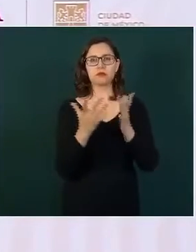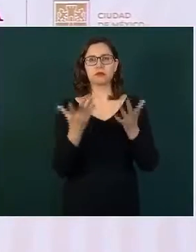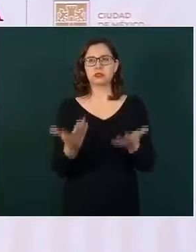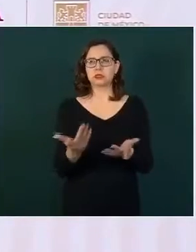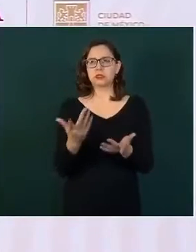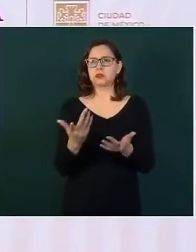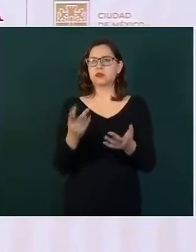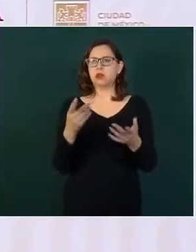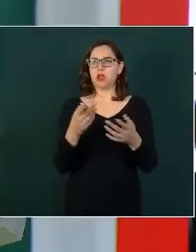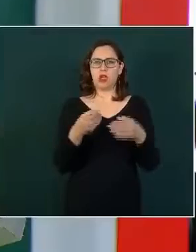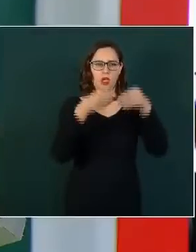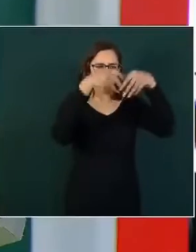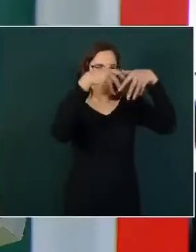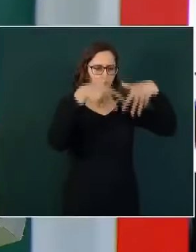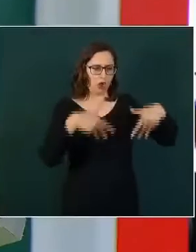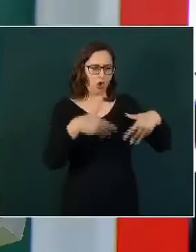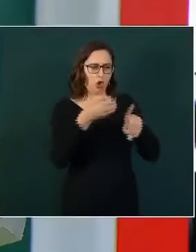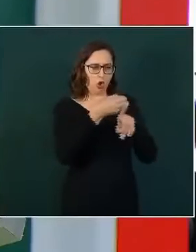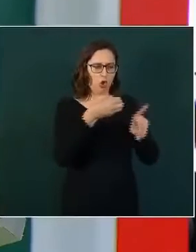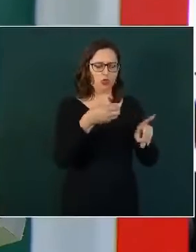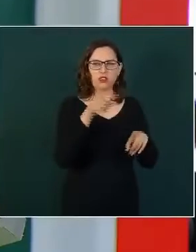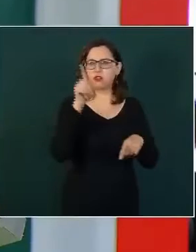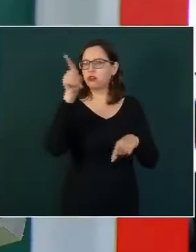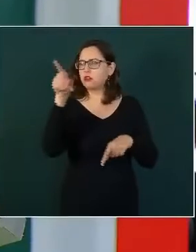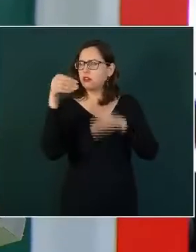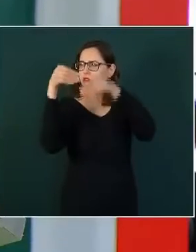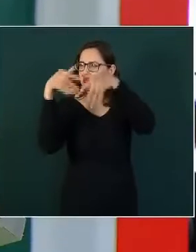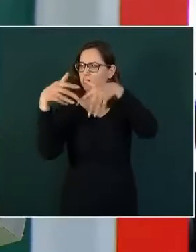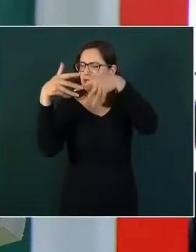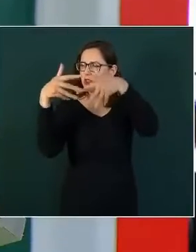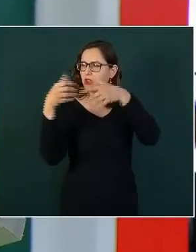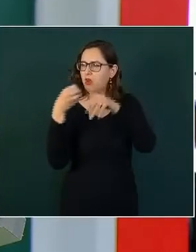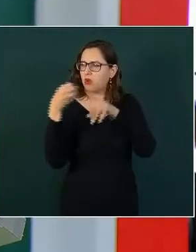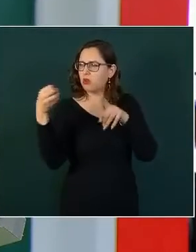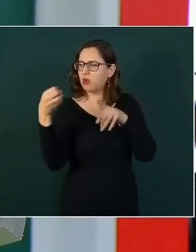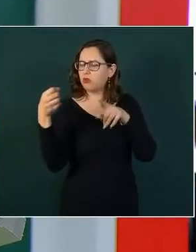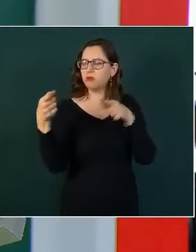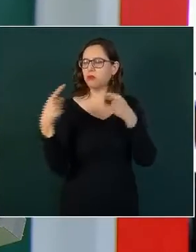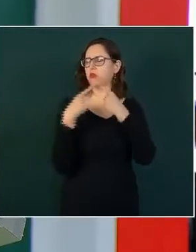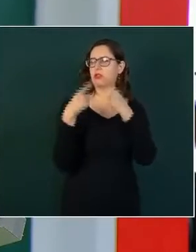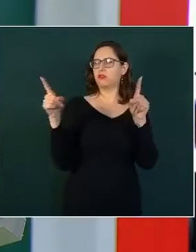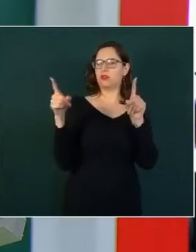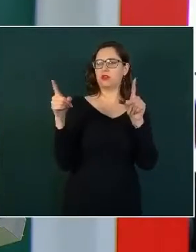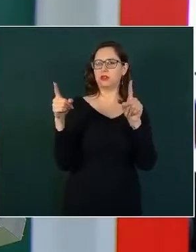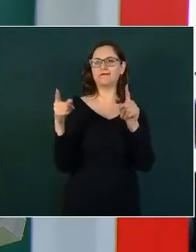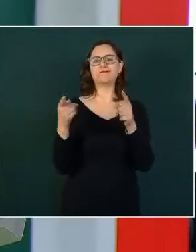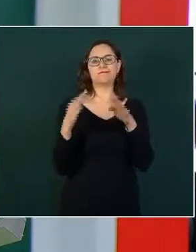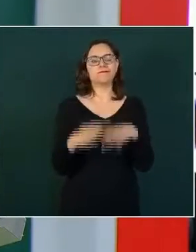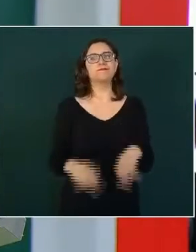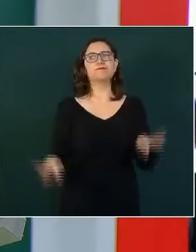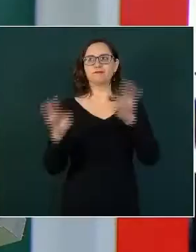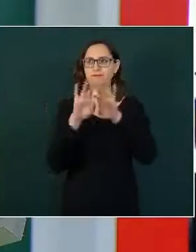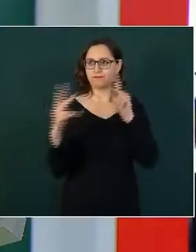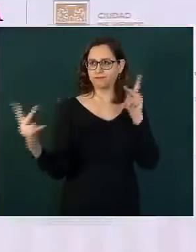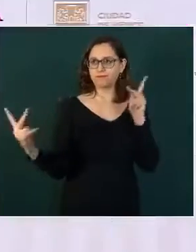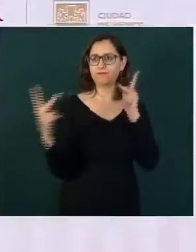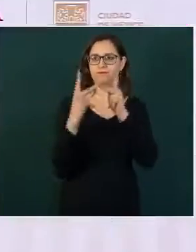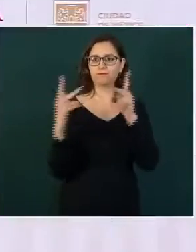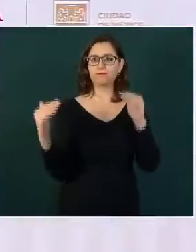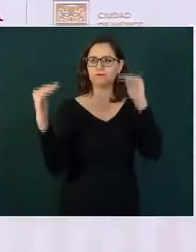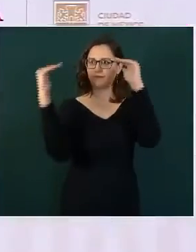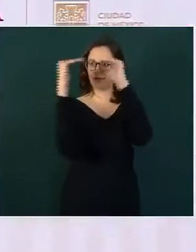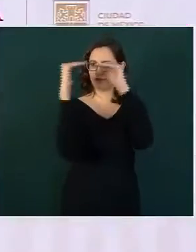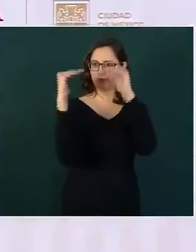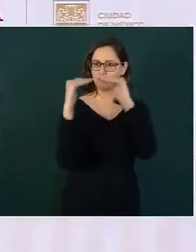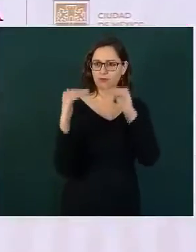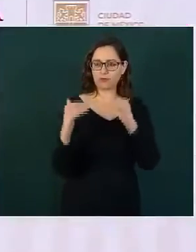compatible nuestra estructura, redefiniendo la representación internacional con una clara jerarquización, Ministerio